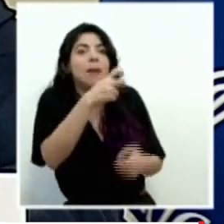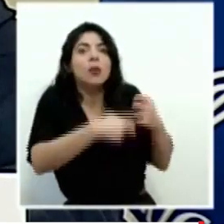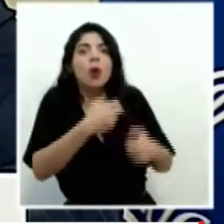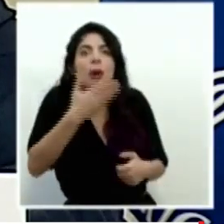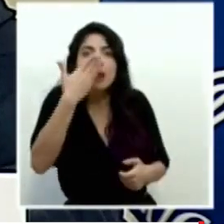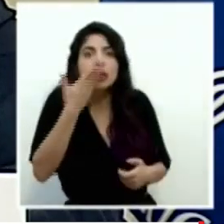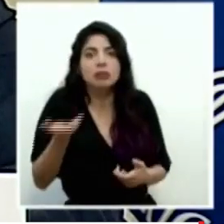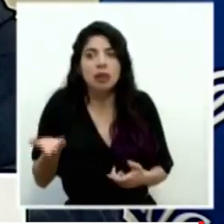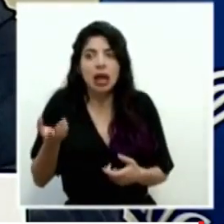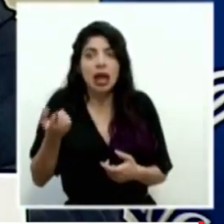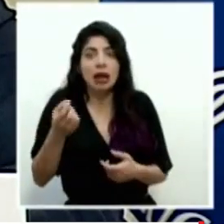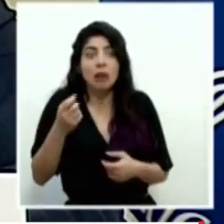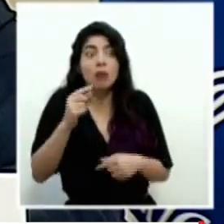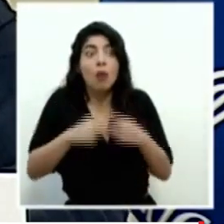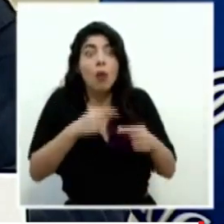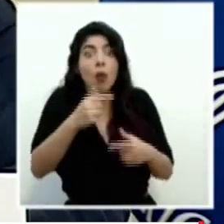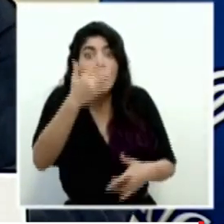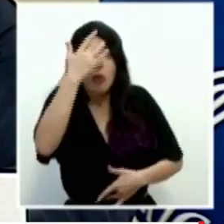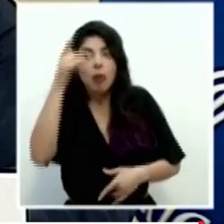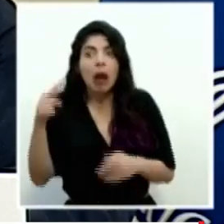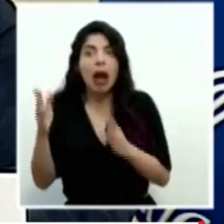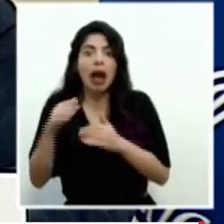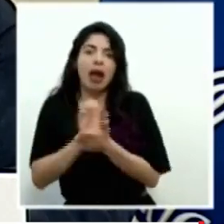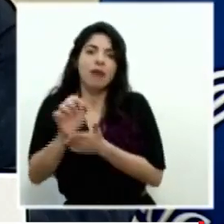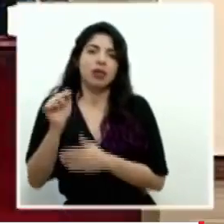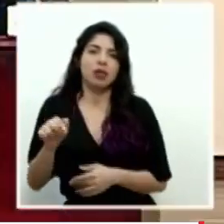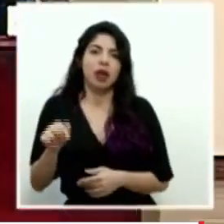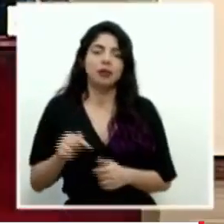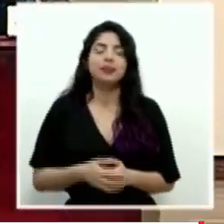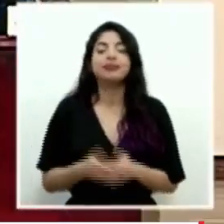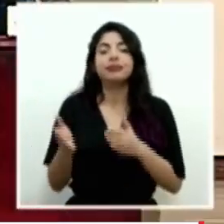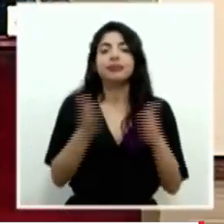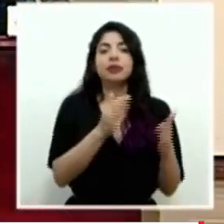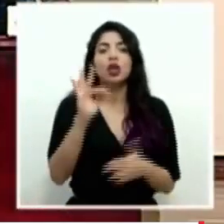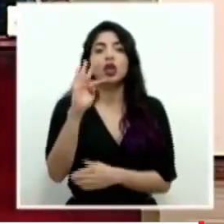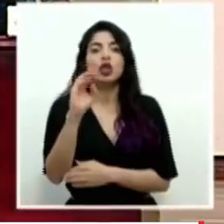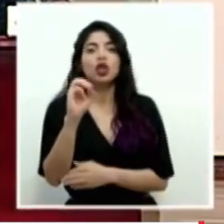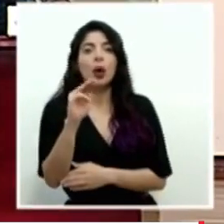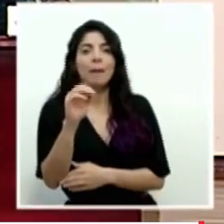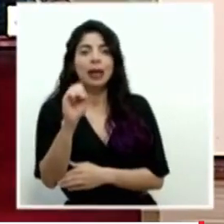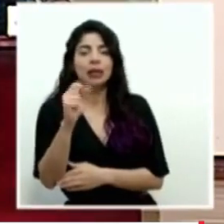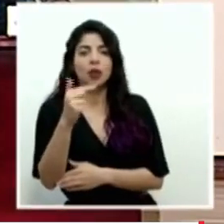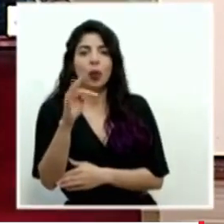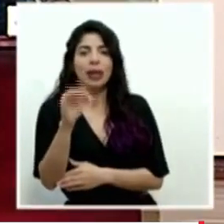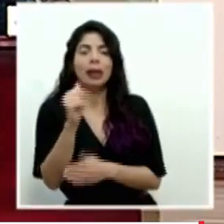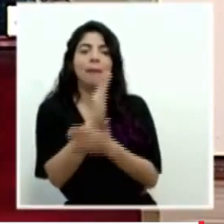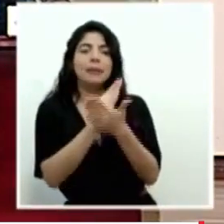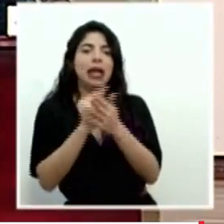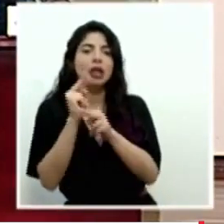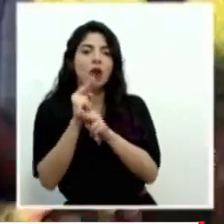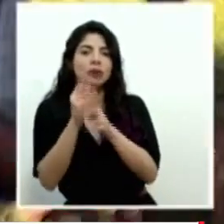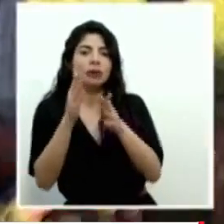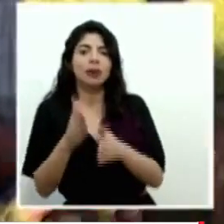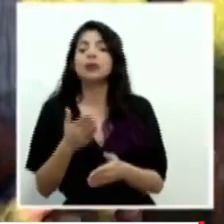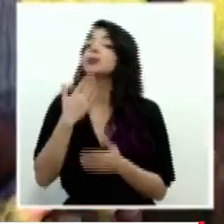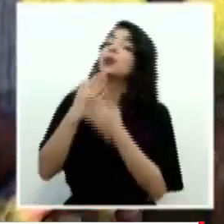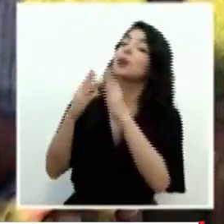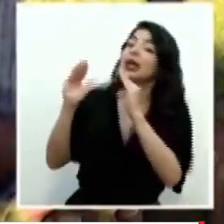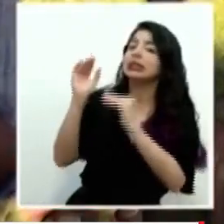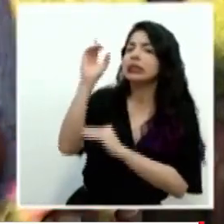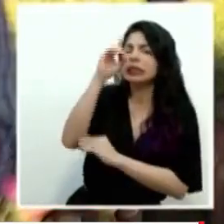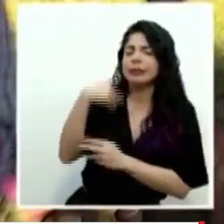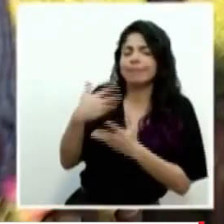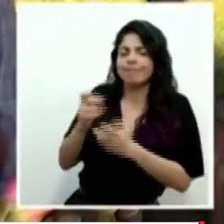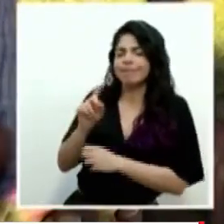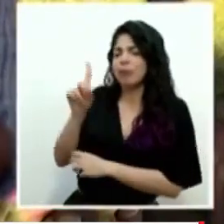de una dificultad respiratoria progresiva. Continuamos con el colega Tomás Huerta del medio El Observador. Gracias, buenas tardes. Don